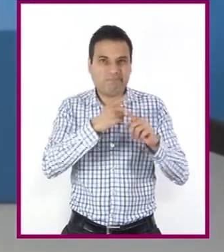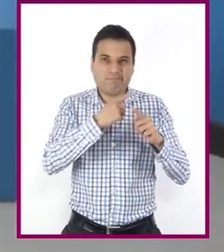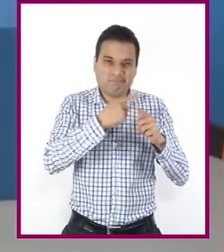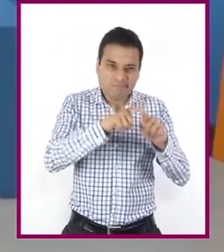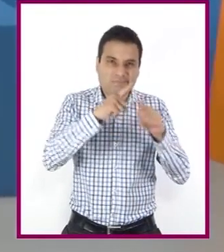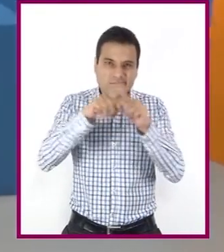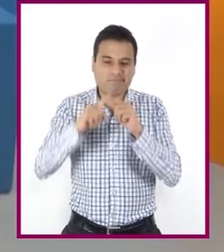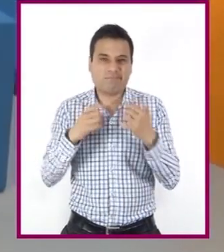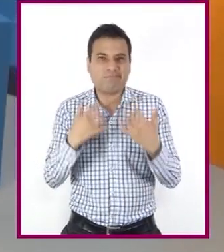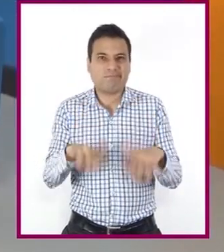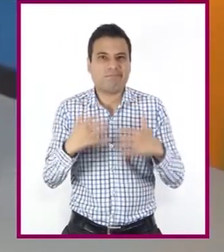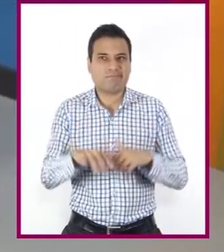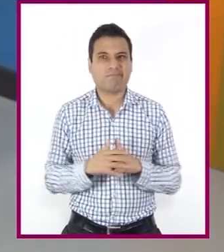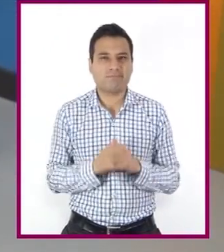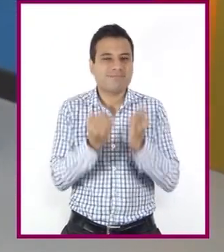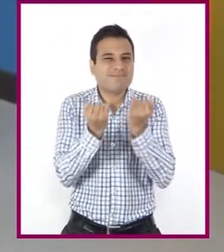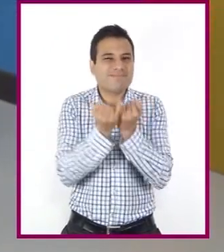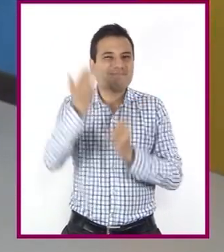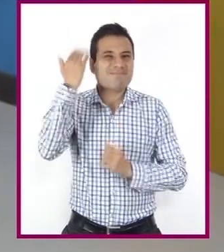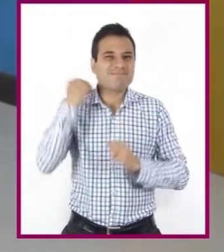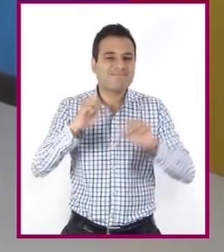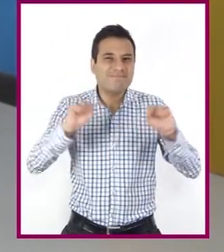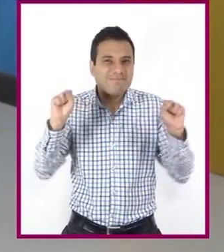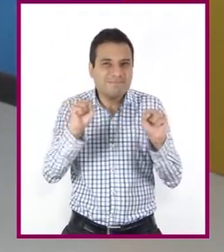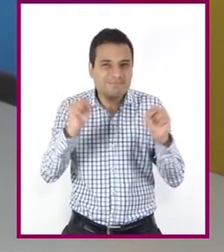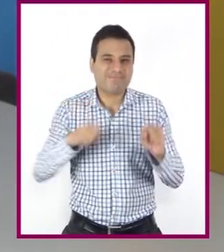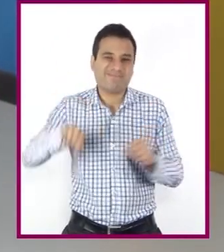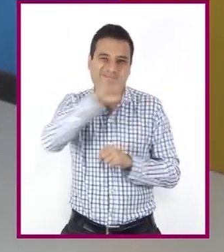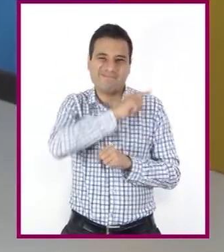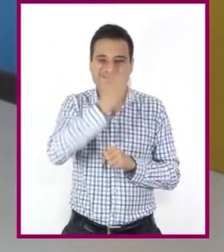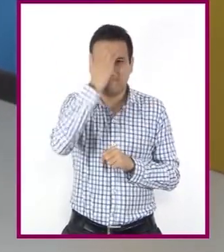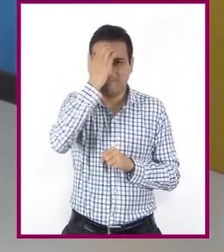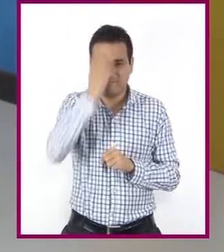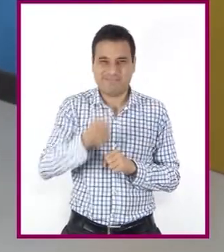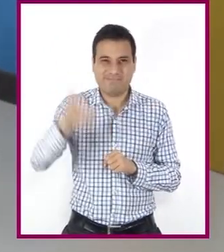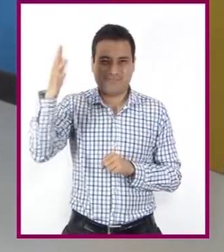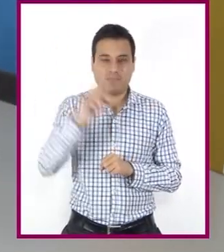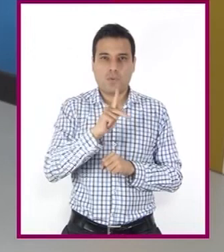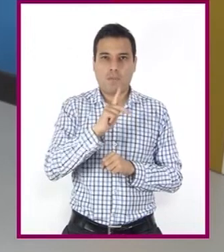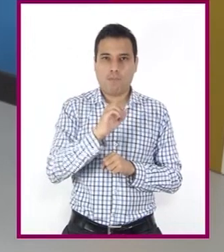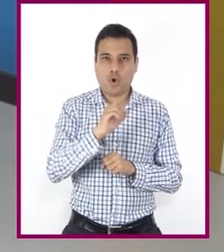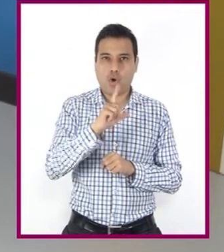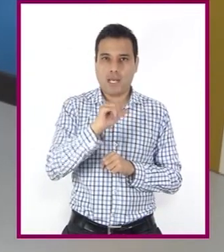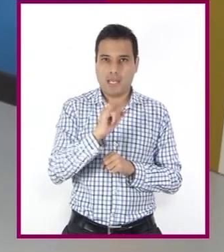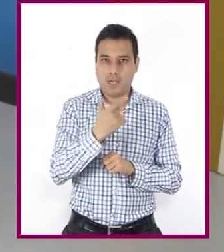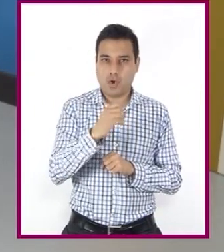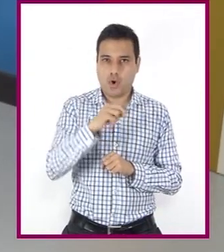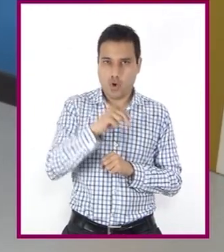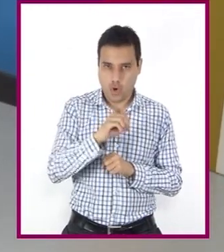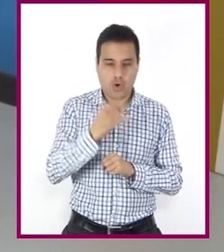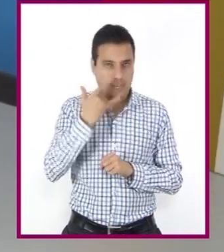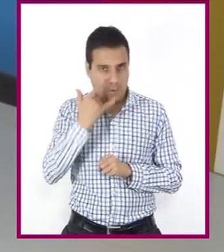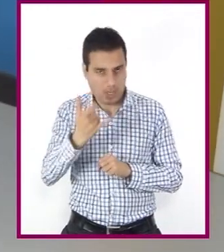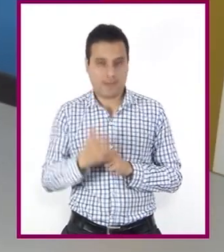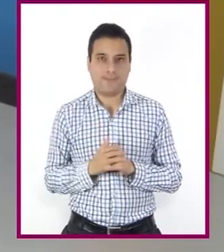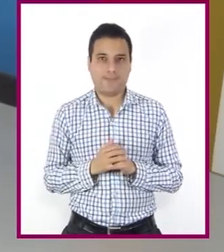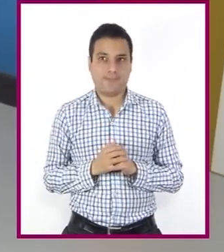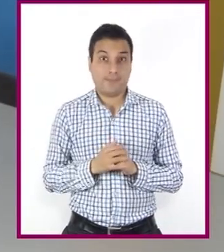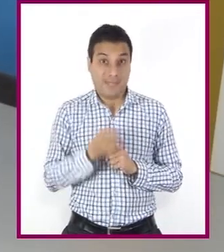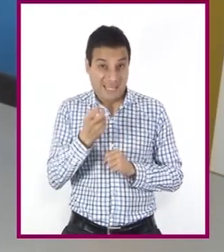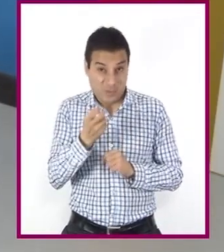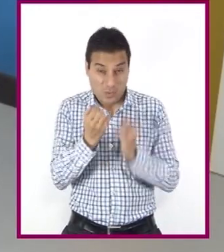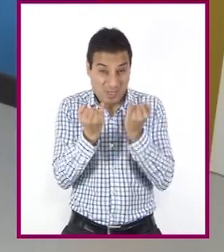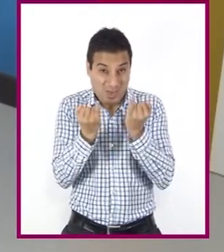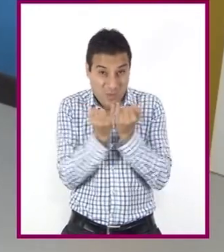en el que corro. Ya saben que este tipo de figuras se le conoce como polígono irregular. Vean que sus lados no son